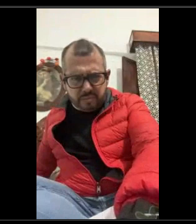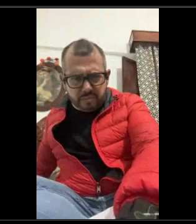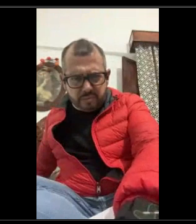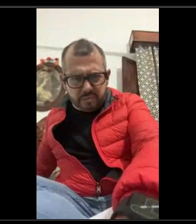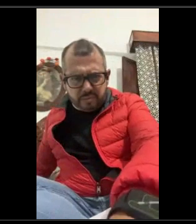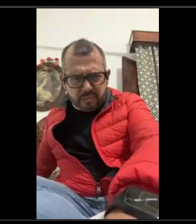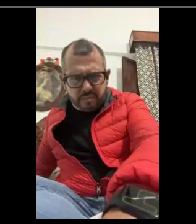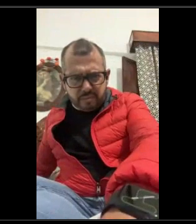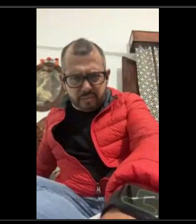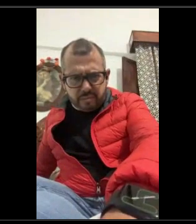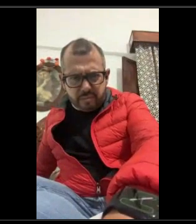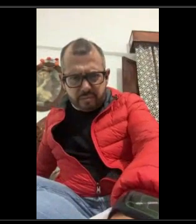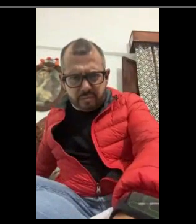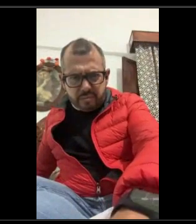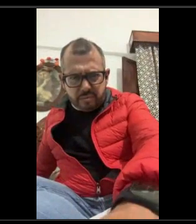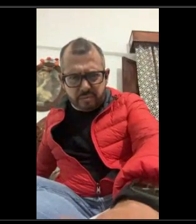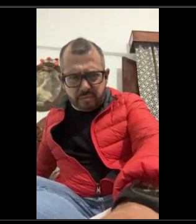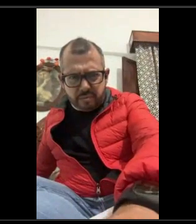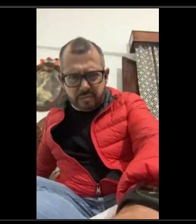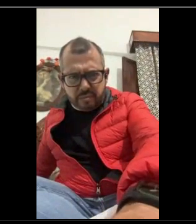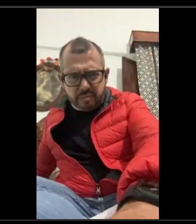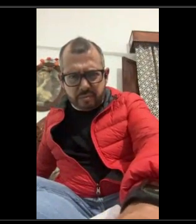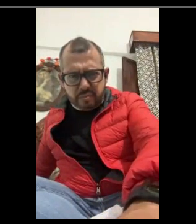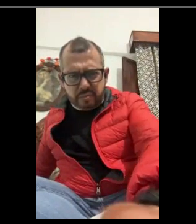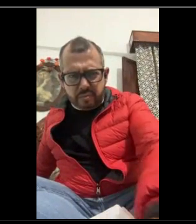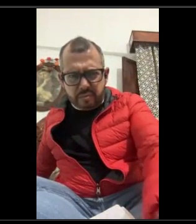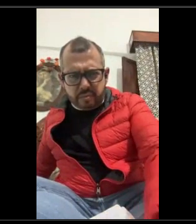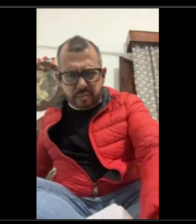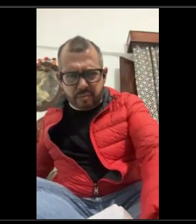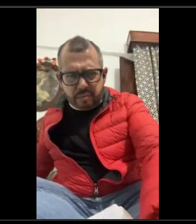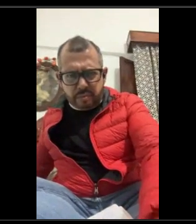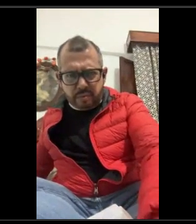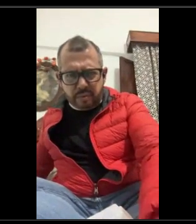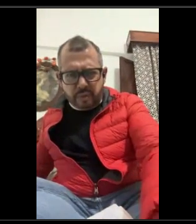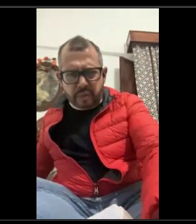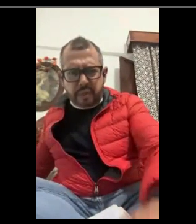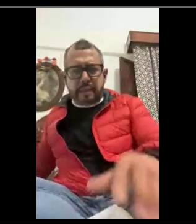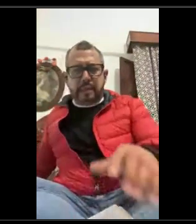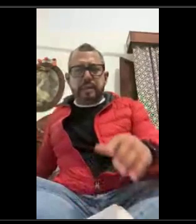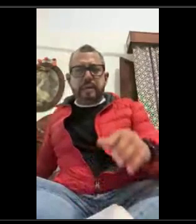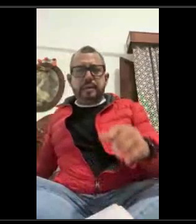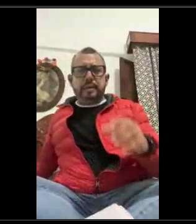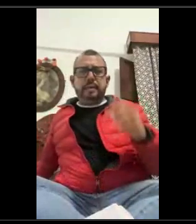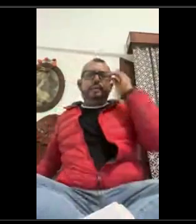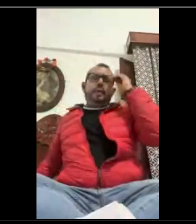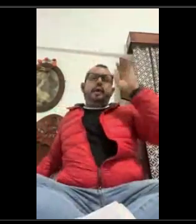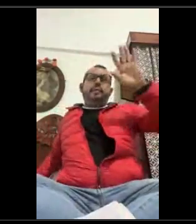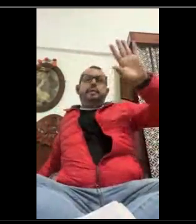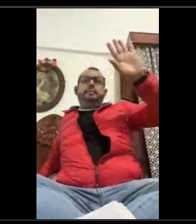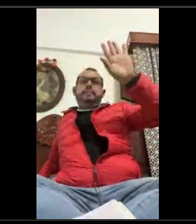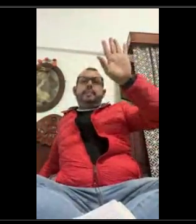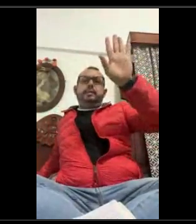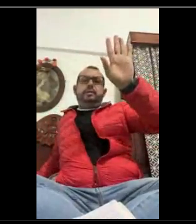ello. ¿Mm? ¿Dudas, preguntas? Maestra, Sí, perdón, Jaime. ¿podrías repetirme lo del foro?